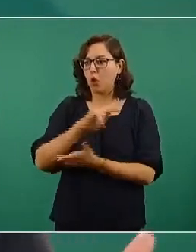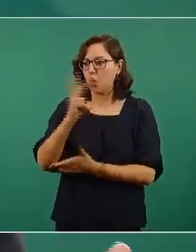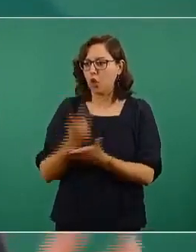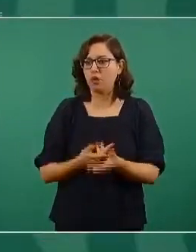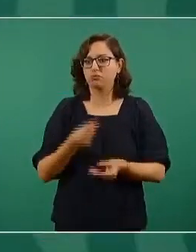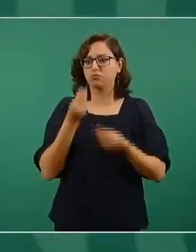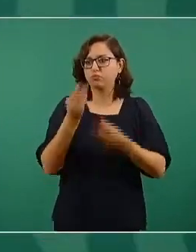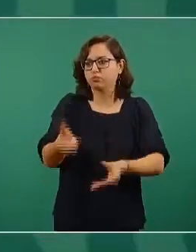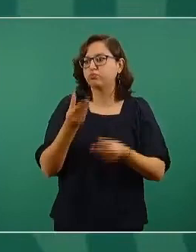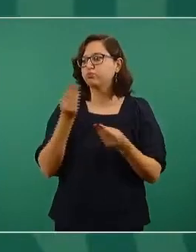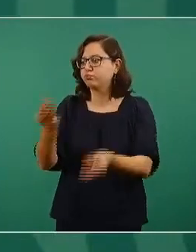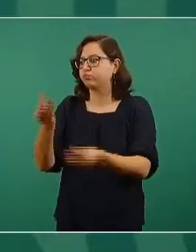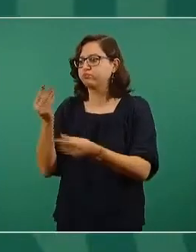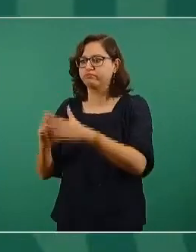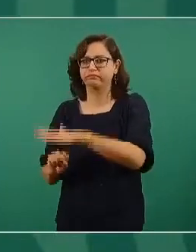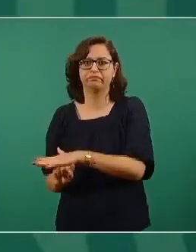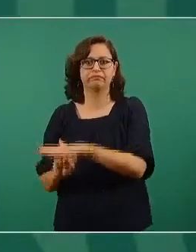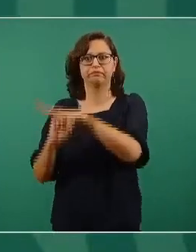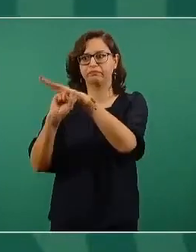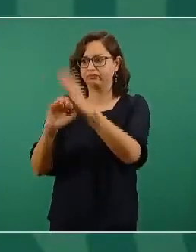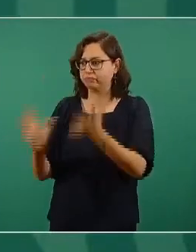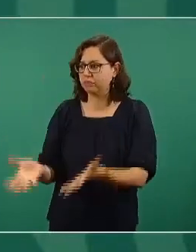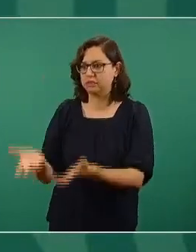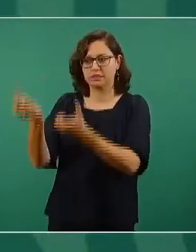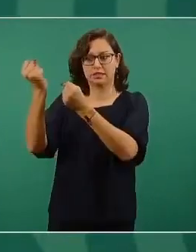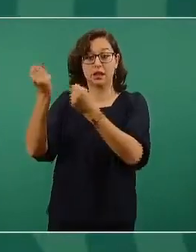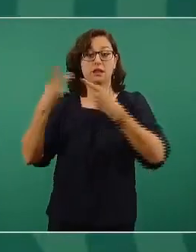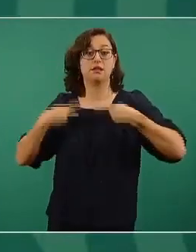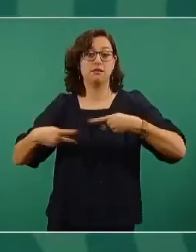Entonces, al final, ahora, pues ya